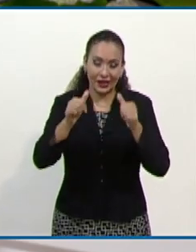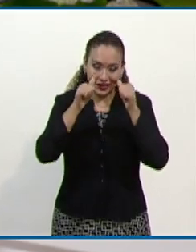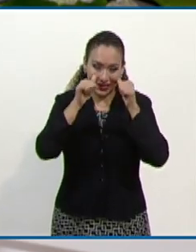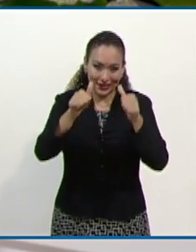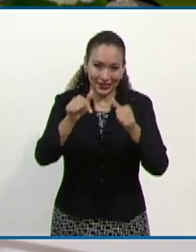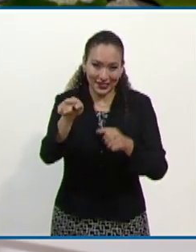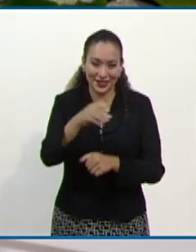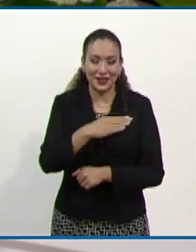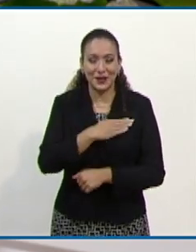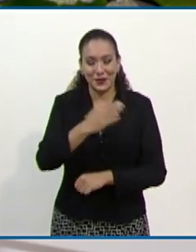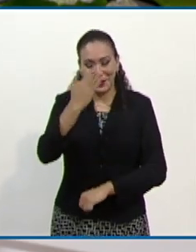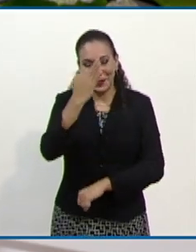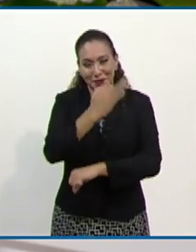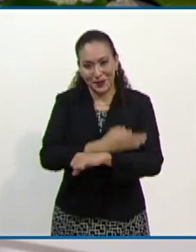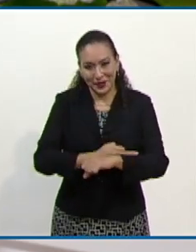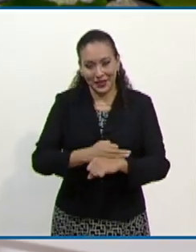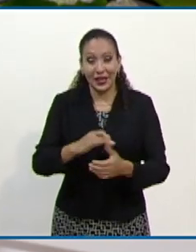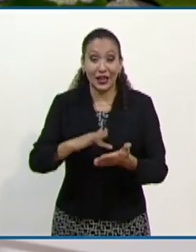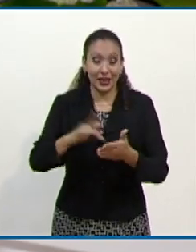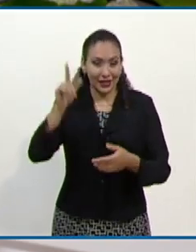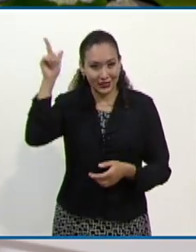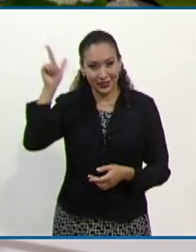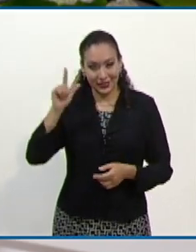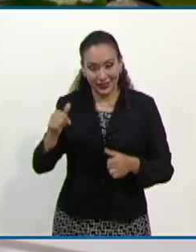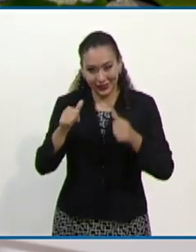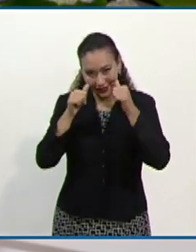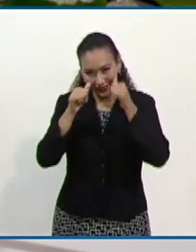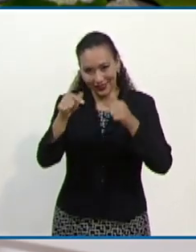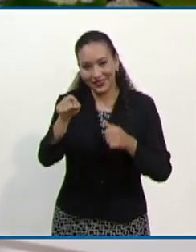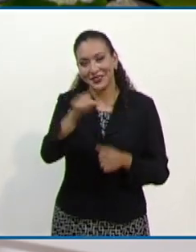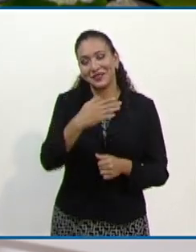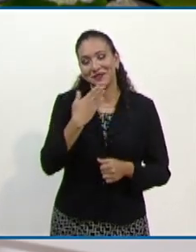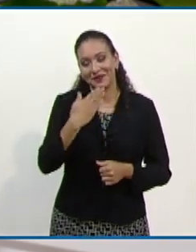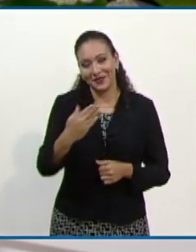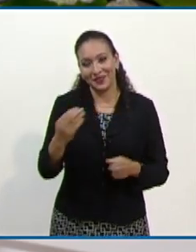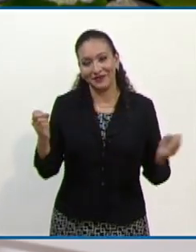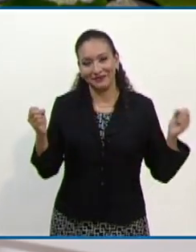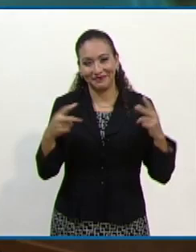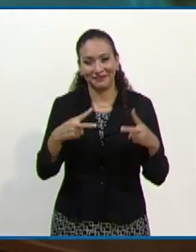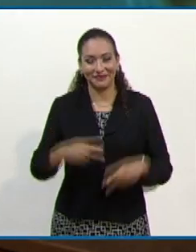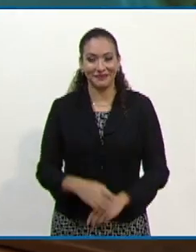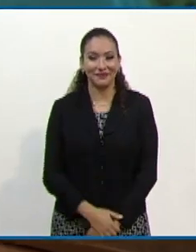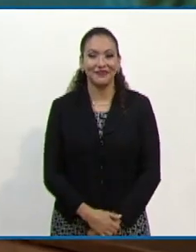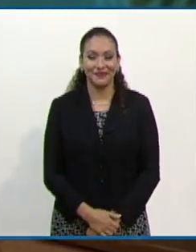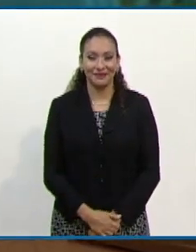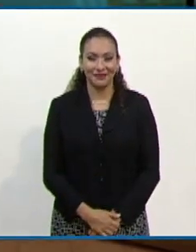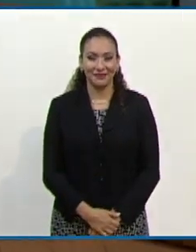nombre del equipo que hace posible este noticiario, le deseamos que tenga una excelente tarde. Hasta pronto.